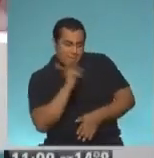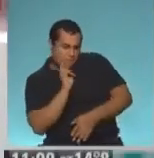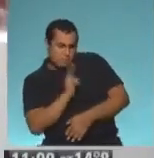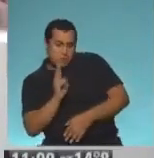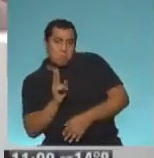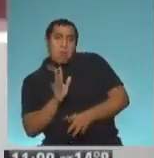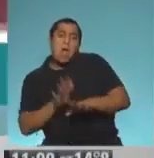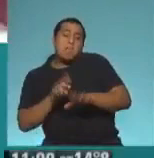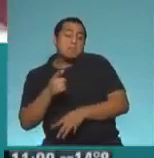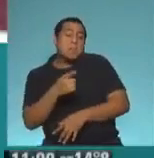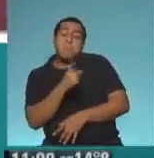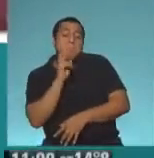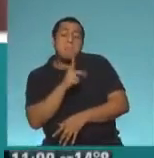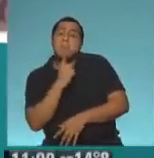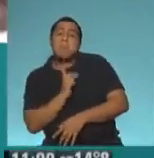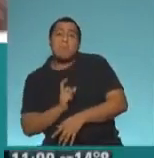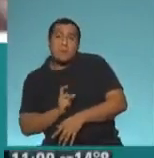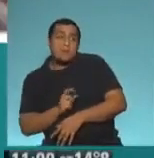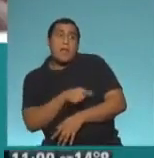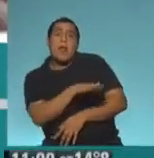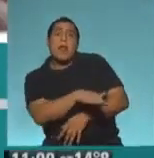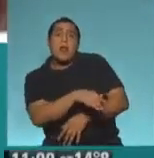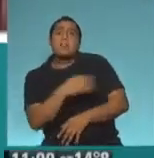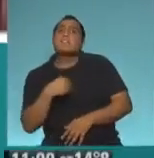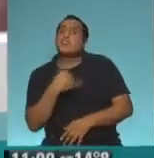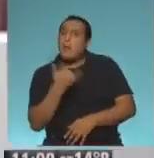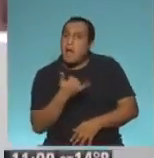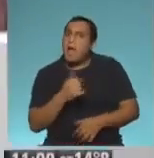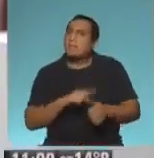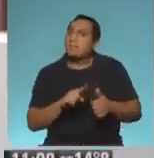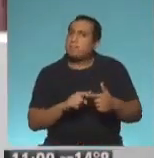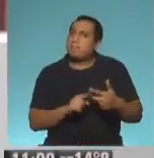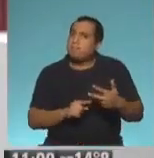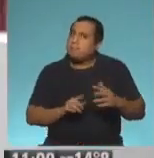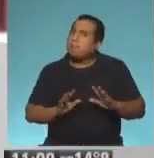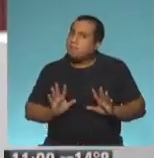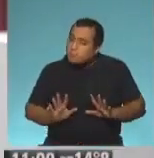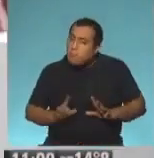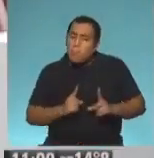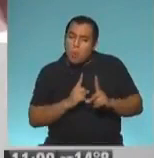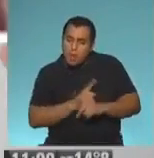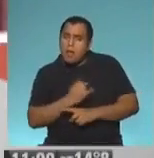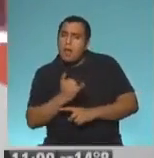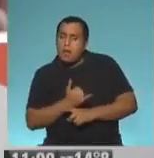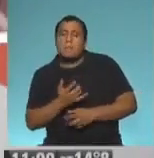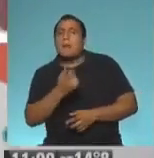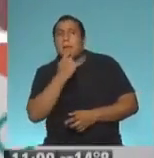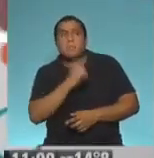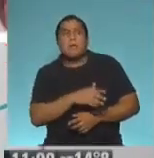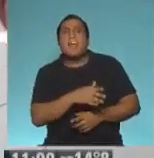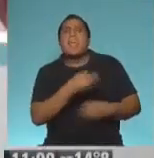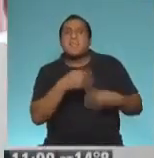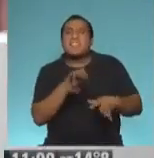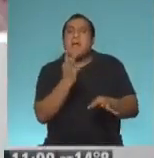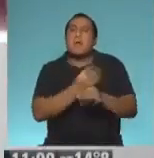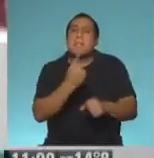desapercibidos y entonces empiezan a tener algunos síntomas o empiezan a mostrar alguna dificultad cuando comienzan, por ejemplo, la